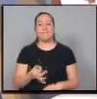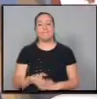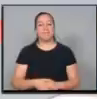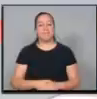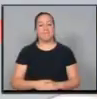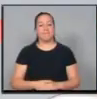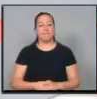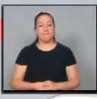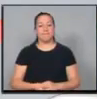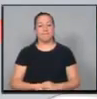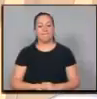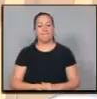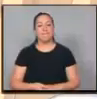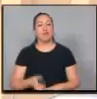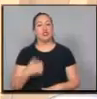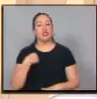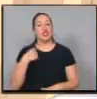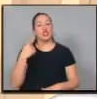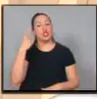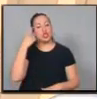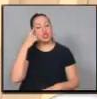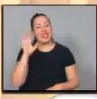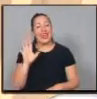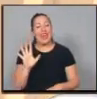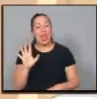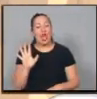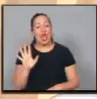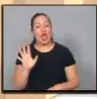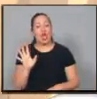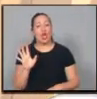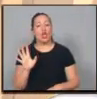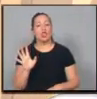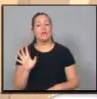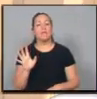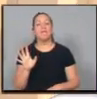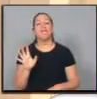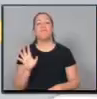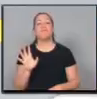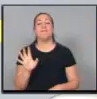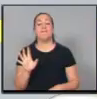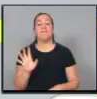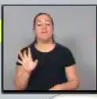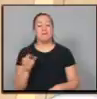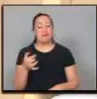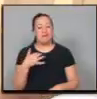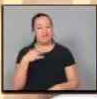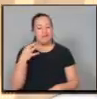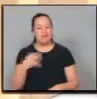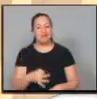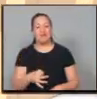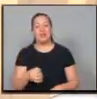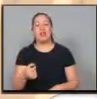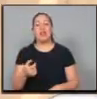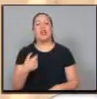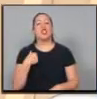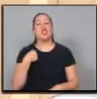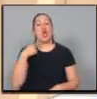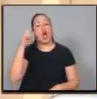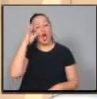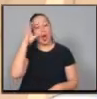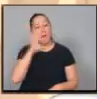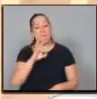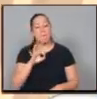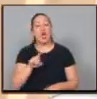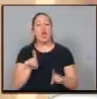Romance del Verano. Yo creo que va a ser un romance de... O sea, acá estoy opinando, ¿entendés? O sea, le saco la L y opino. Está bien, está bien. En lugar